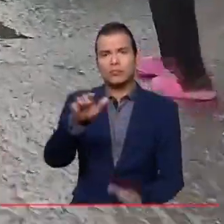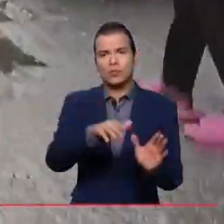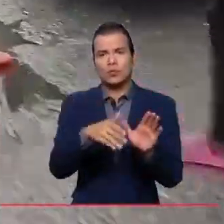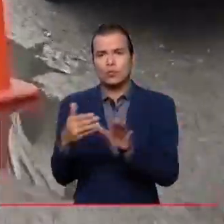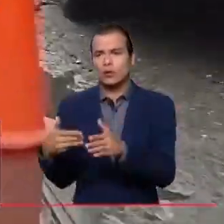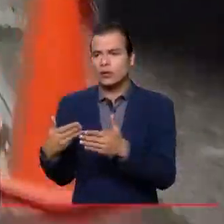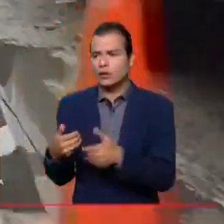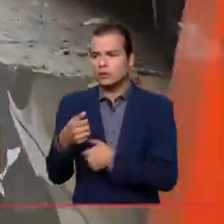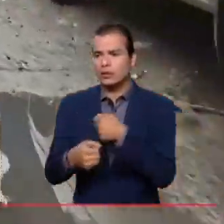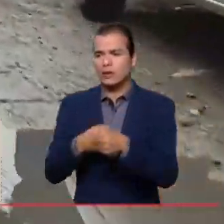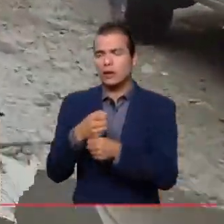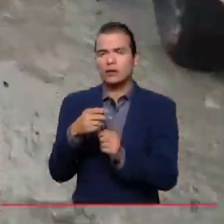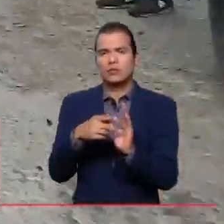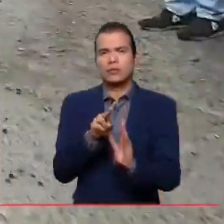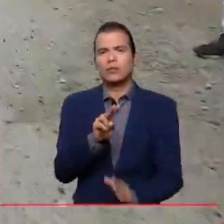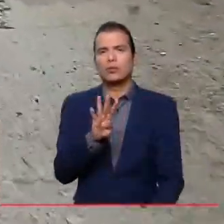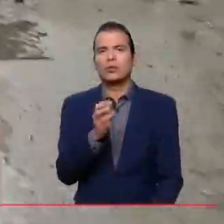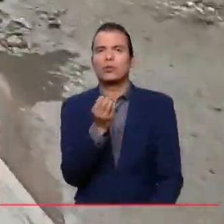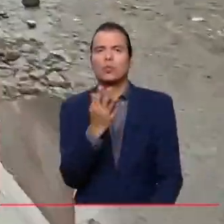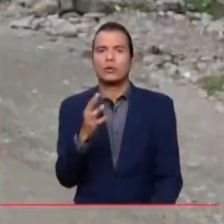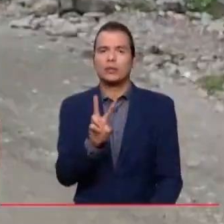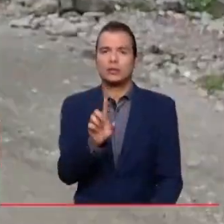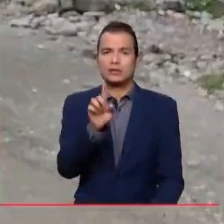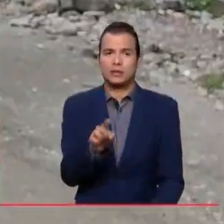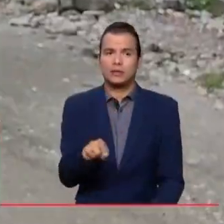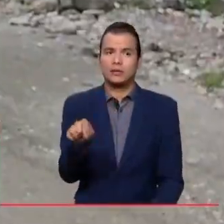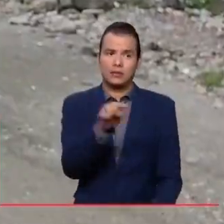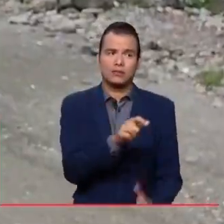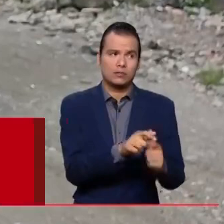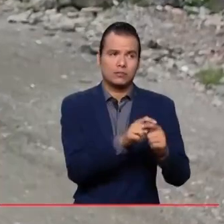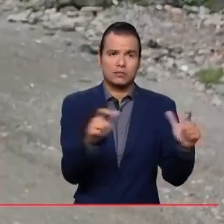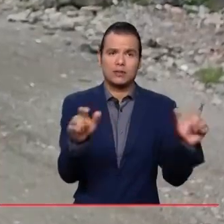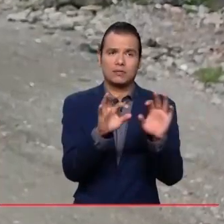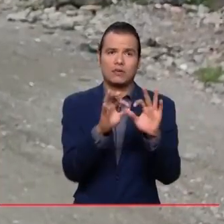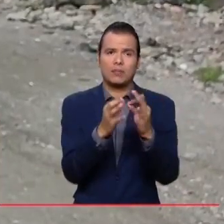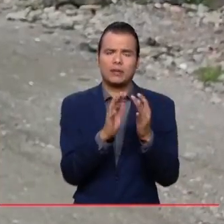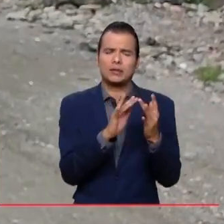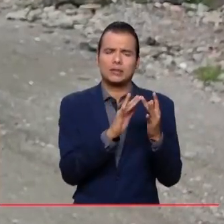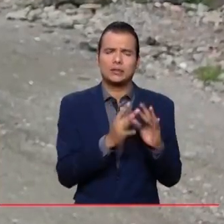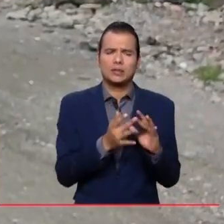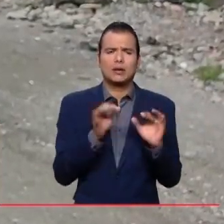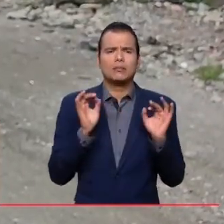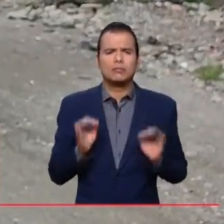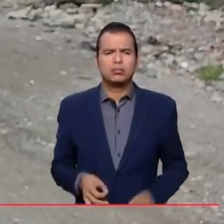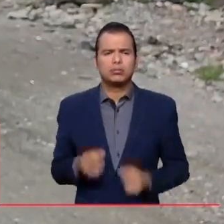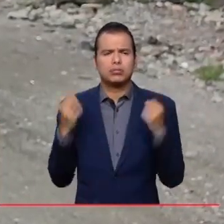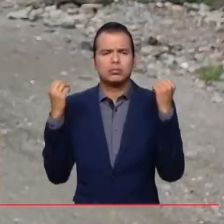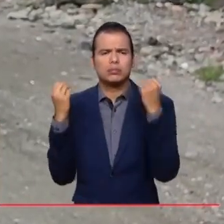este año, dejando a familias completas en medio del dolor. Claramente que para mitigar la violencia,